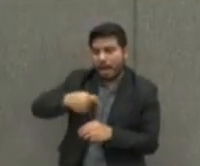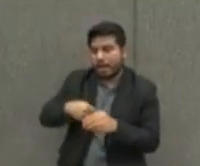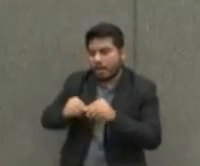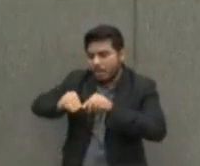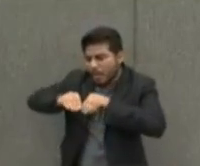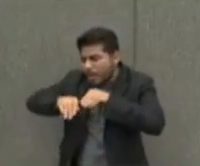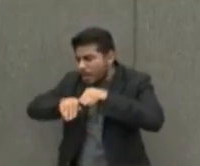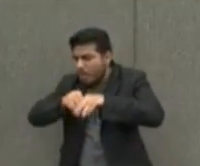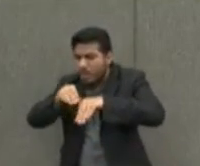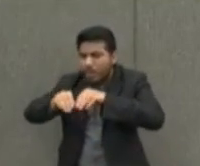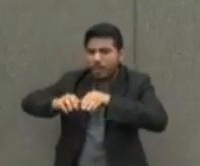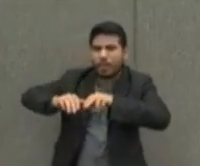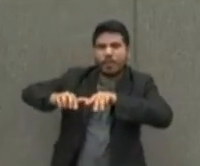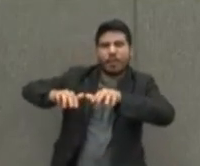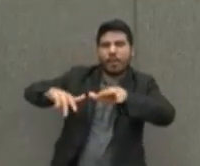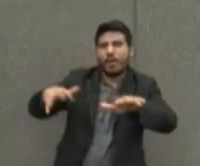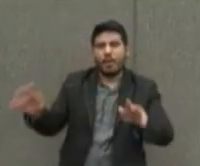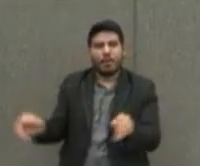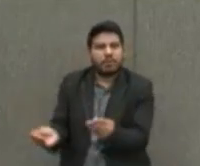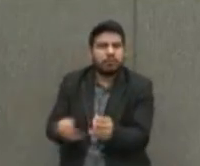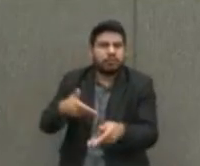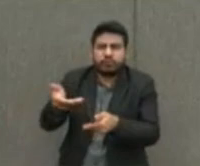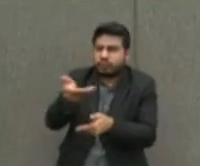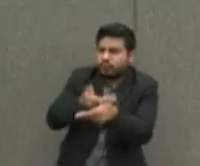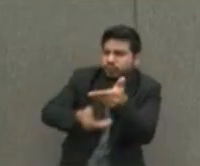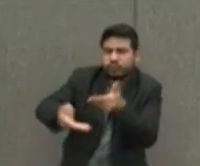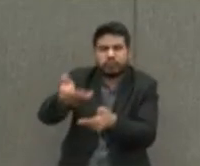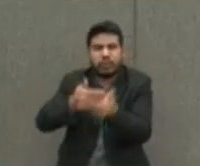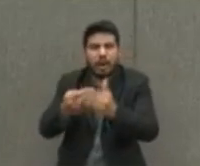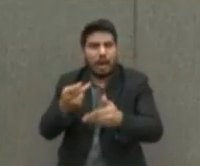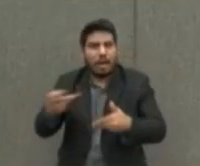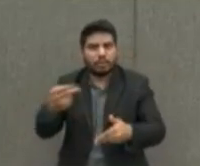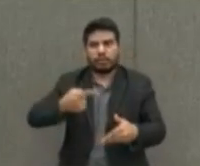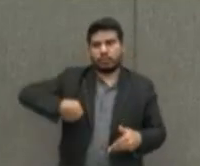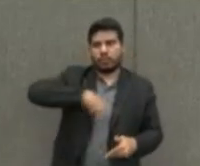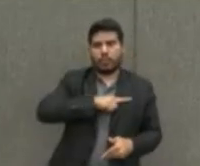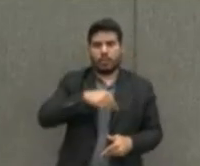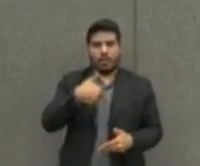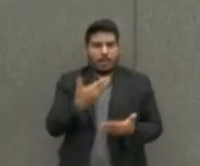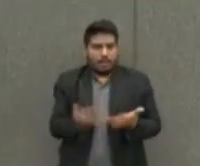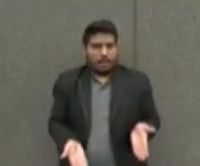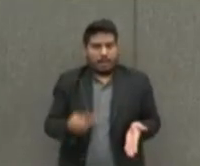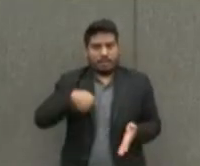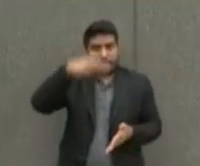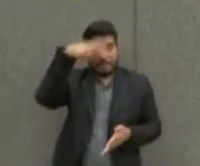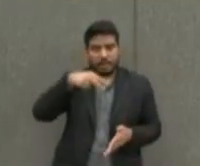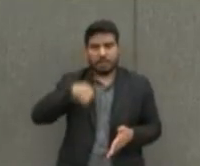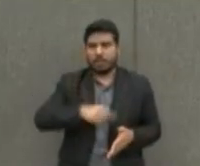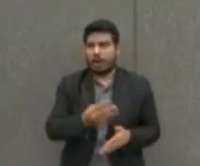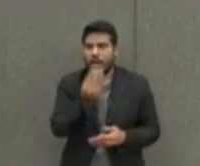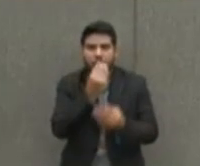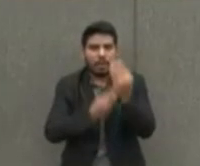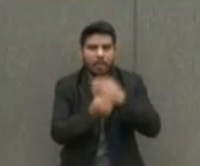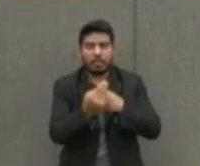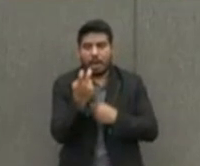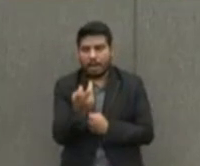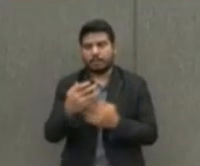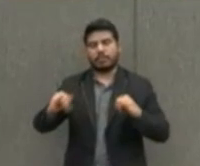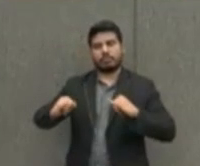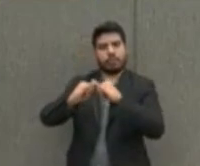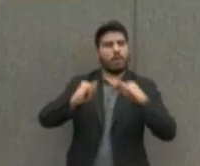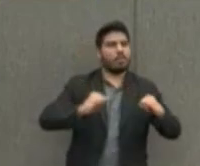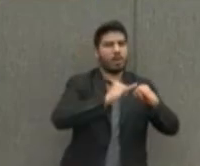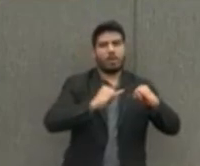supuesto que merecen el reconocimiento y el apoyo de absolutamente todas las instituciones me